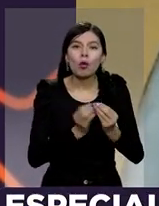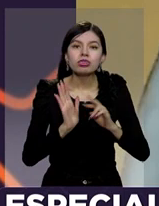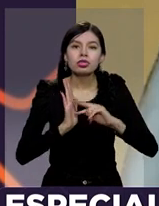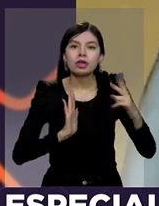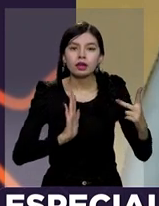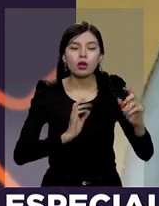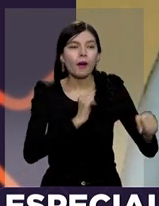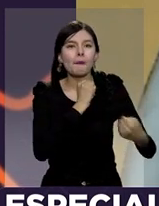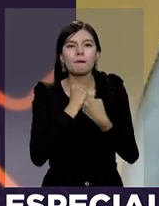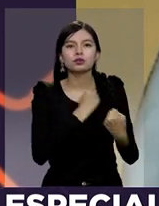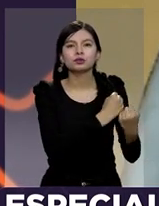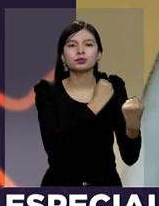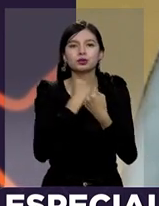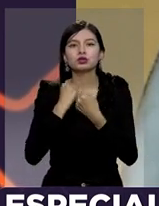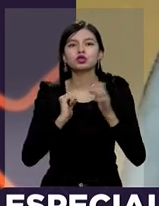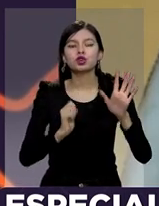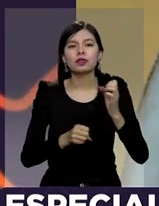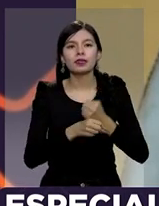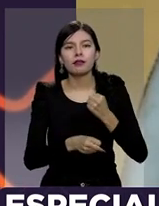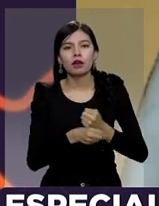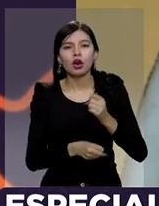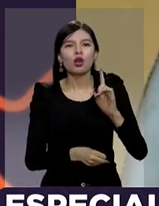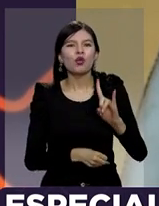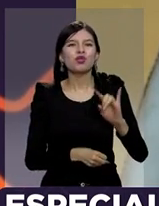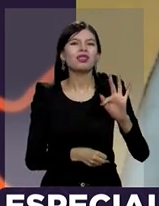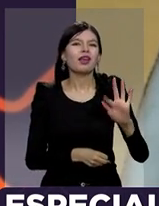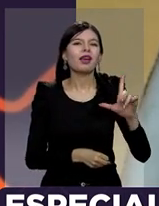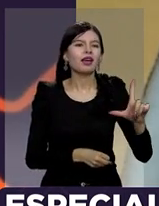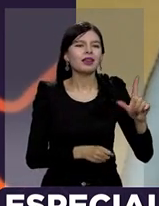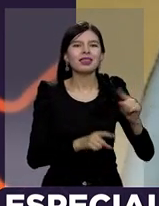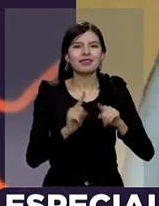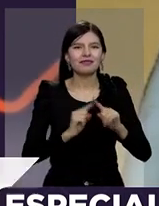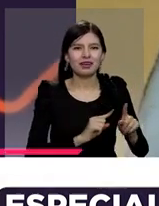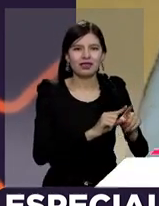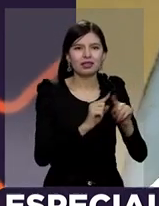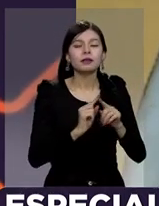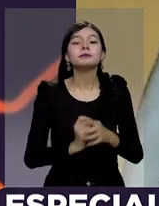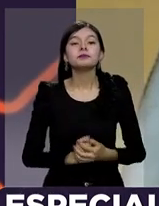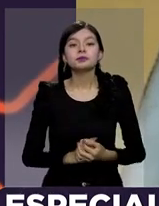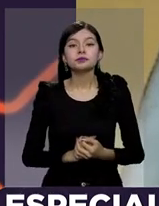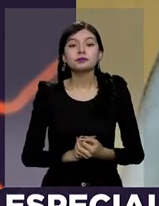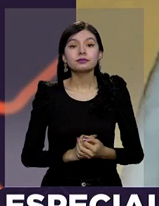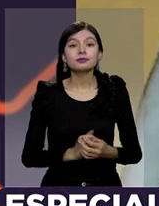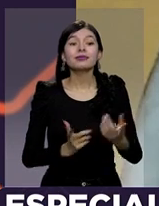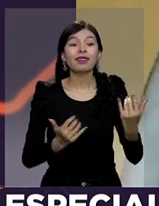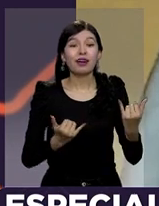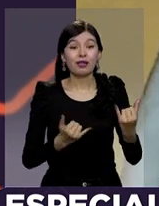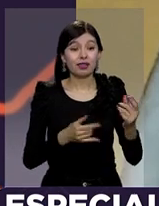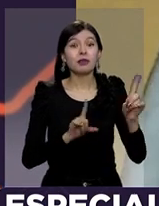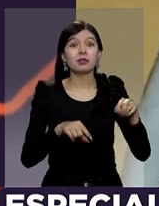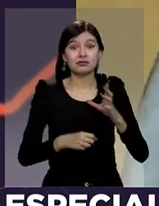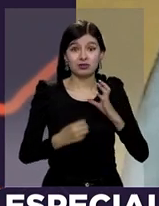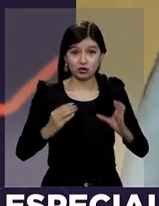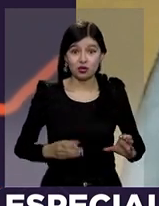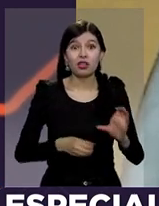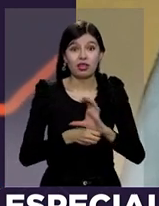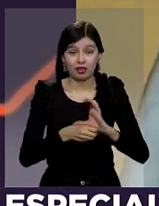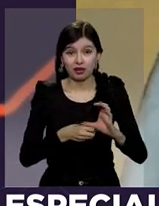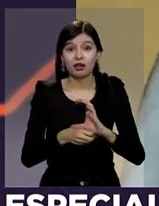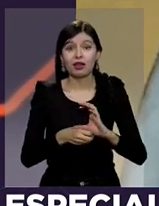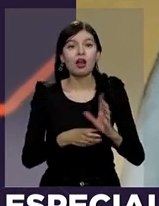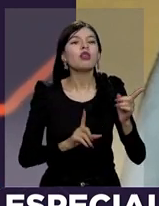de varios trabajadores de UTL de diferentes parlamentarios, Viva la Ciudadanía,